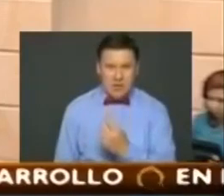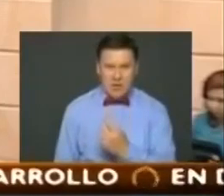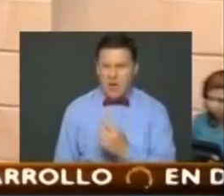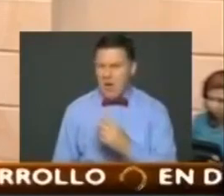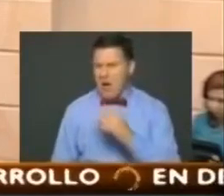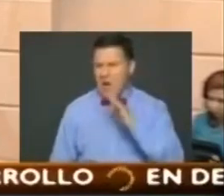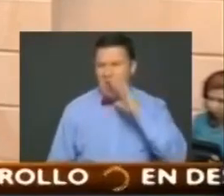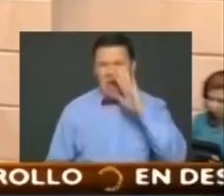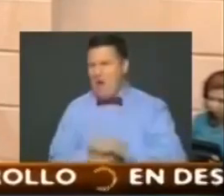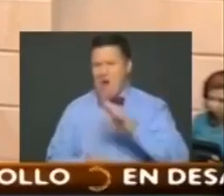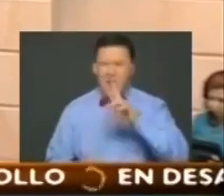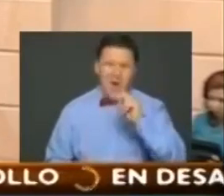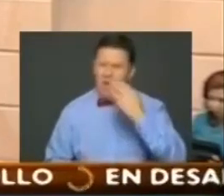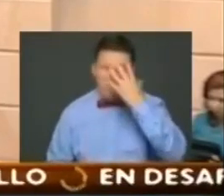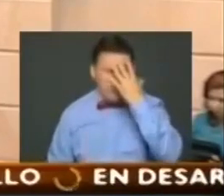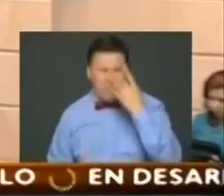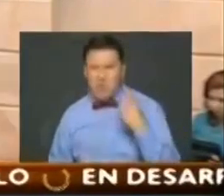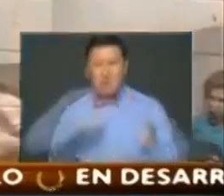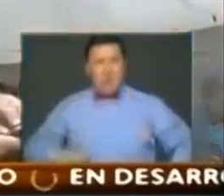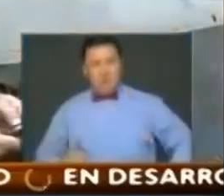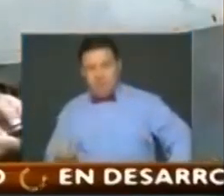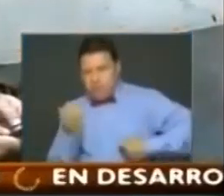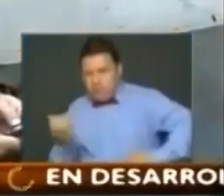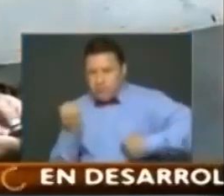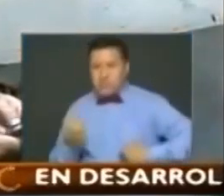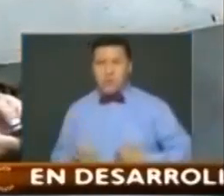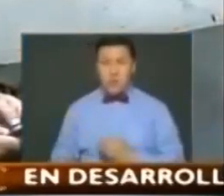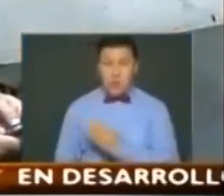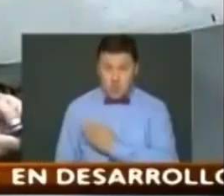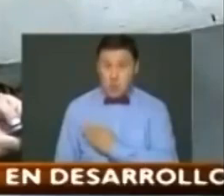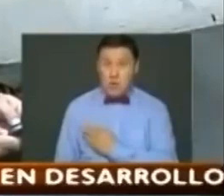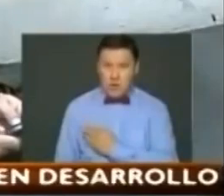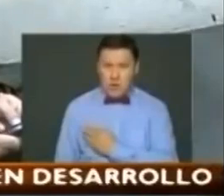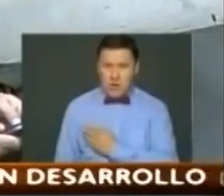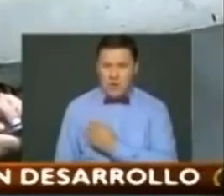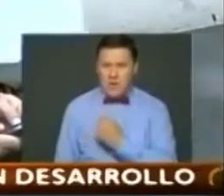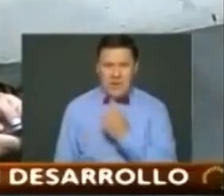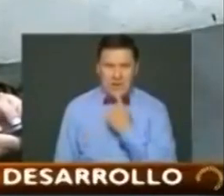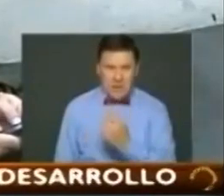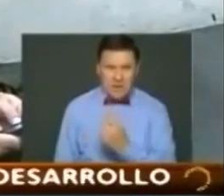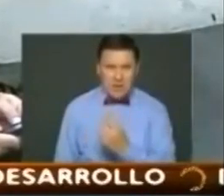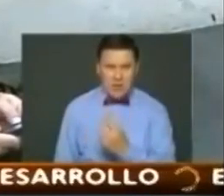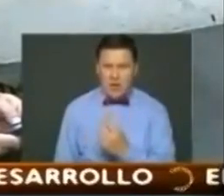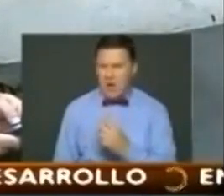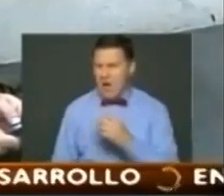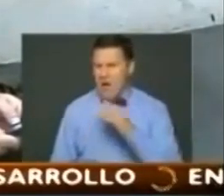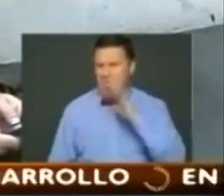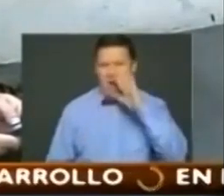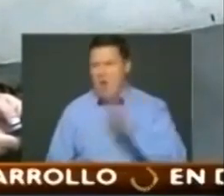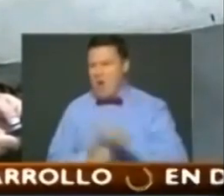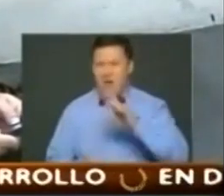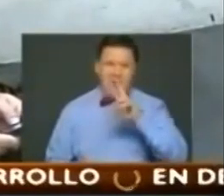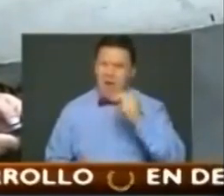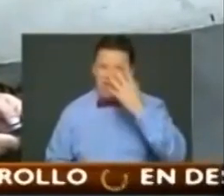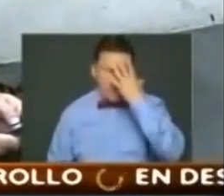denunciando penalmente por calumnia a la directora de Alternativa. Pero realmente Uribe sí estaba interesado en armar